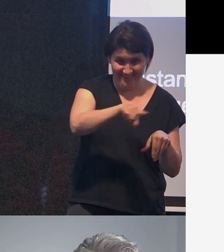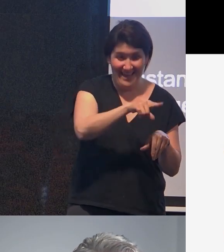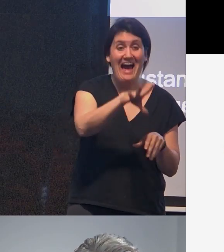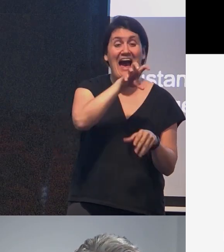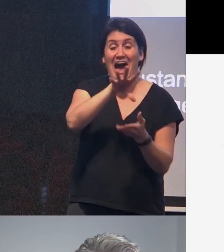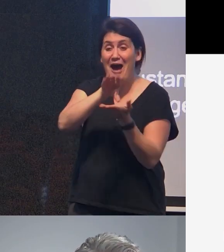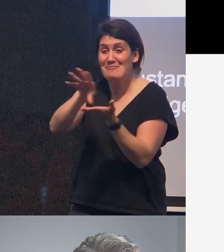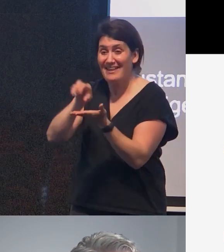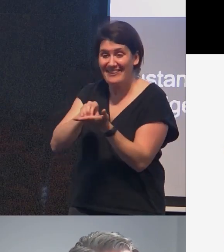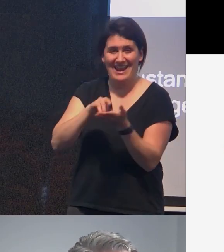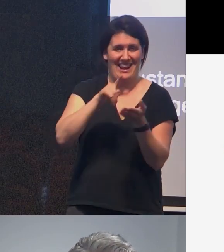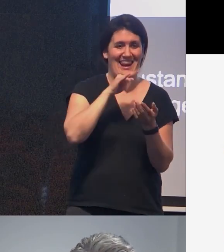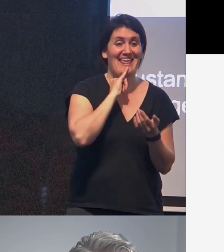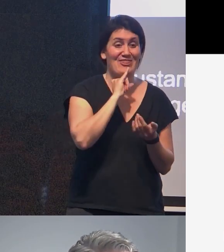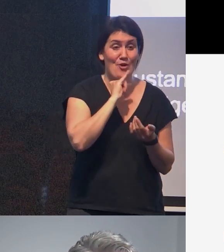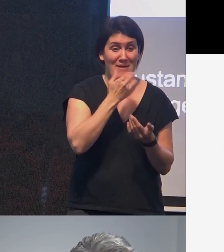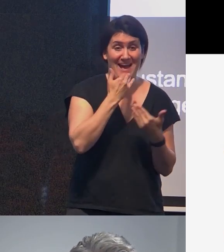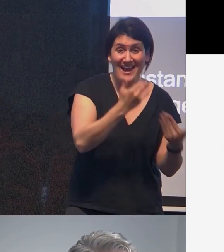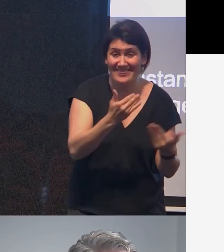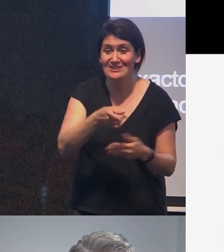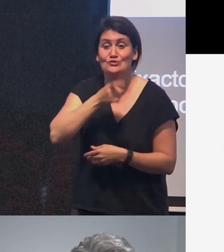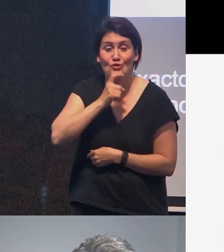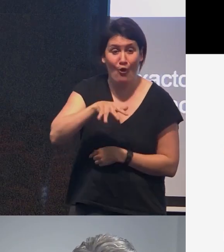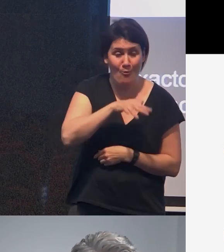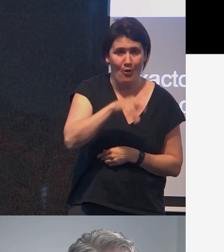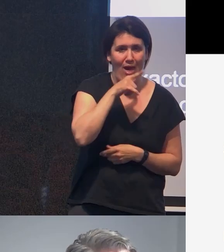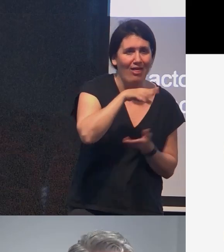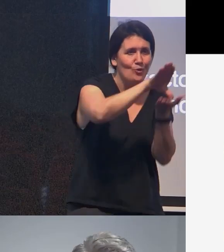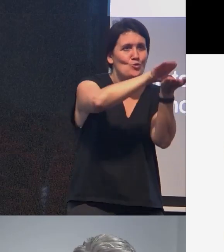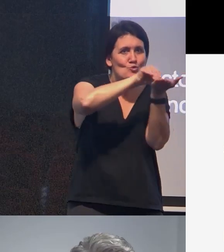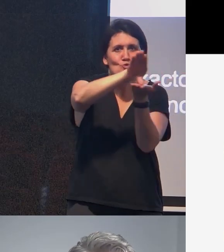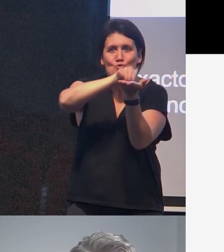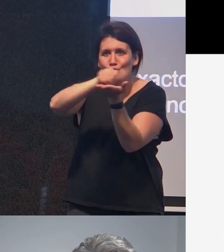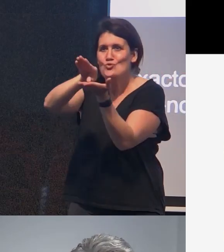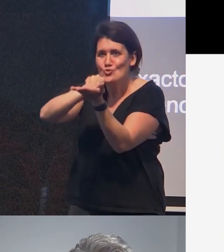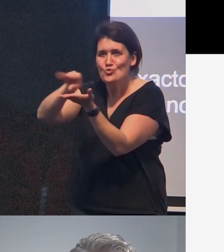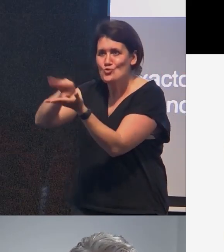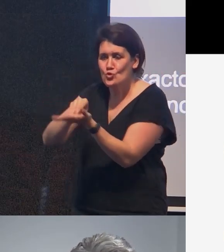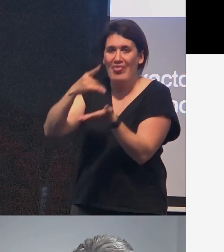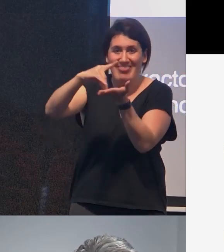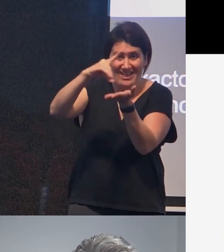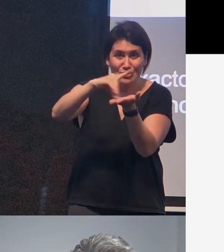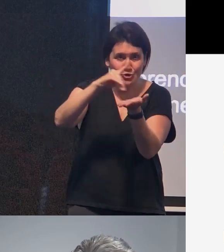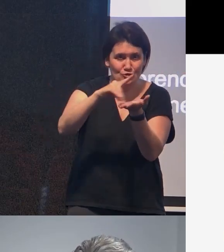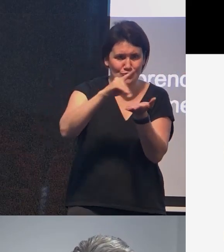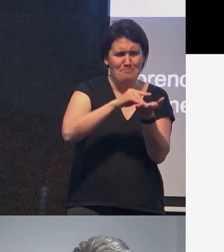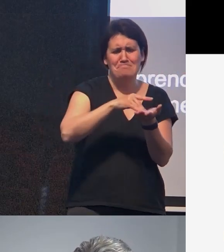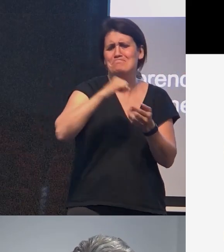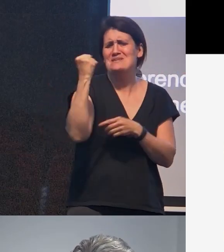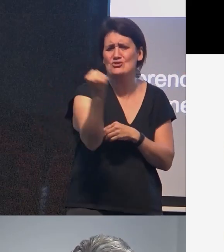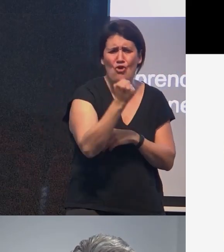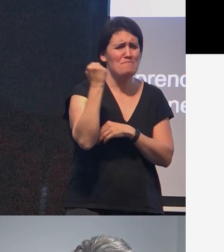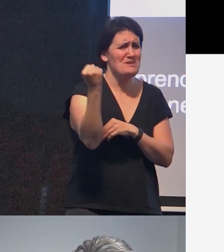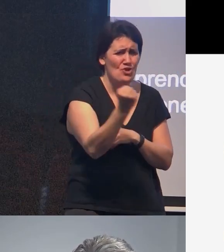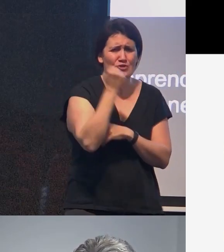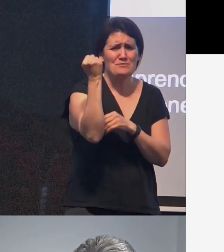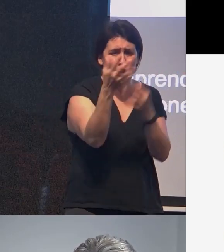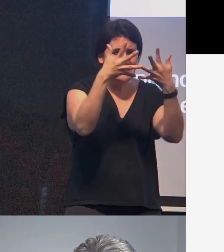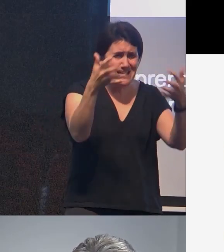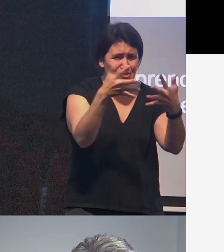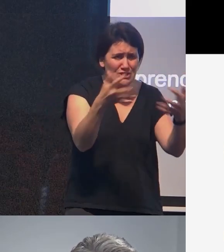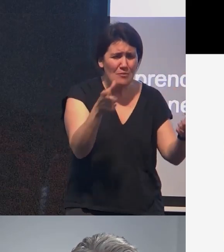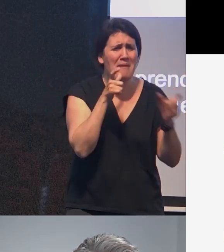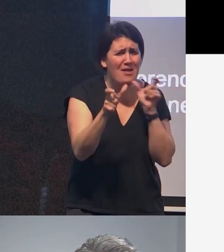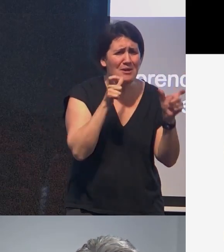aprenden las distintas lenguas a base de chupar millones y millones de textos en